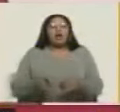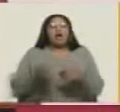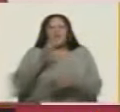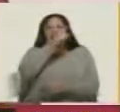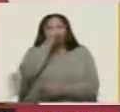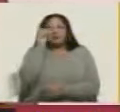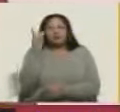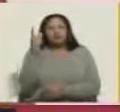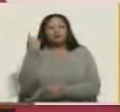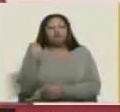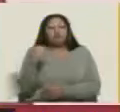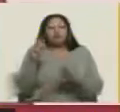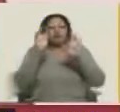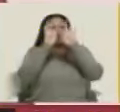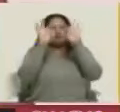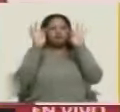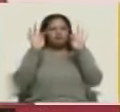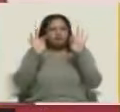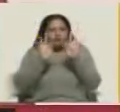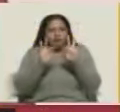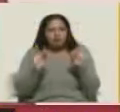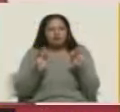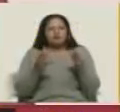que es parte